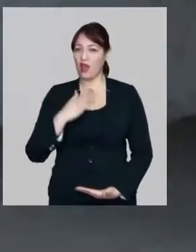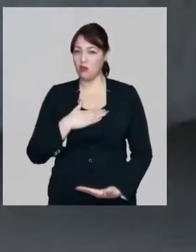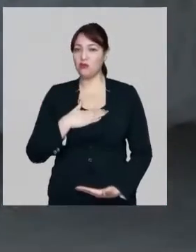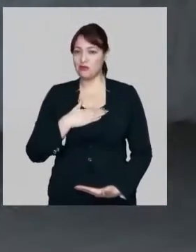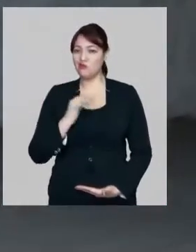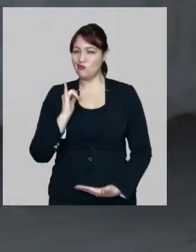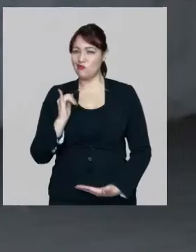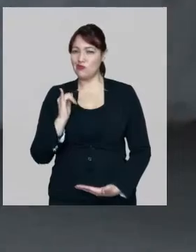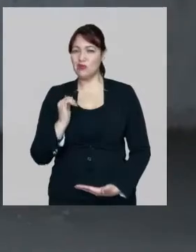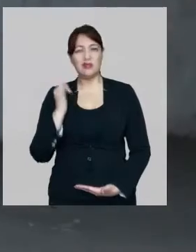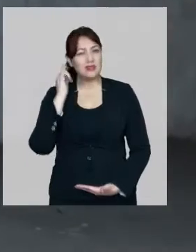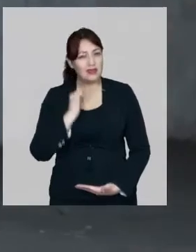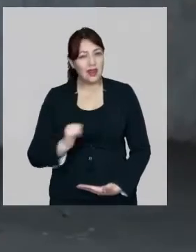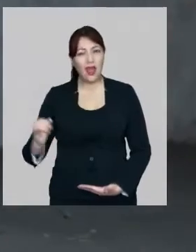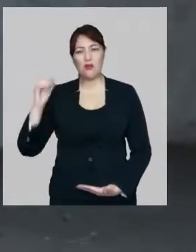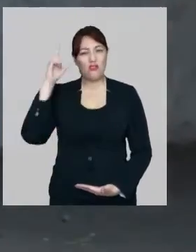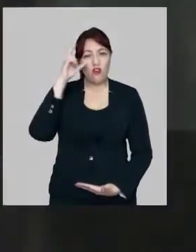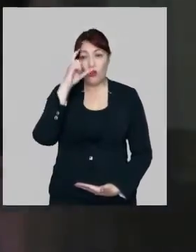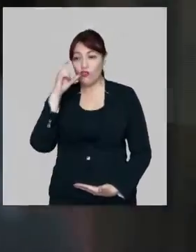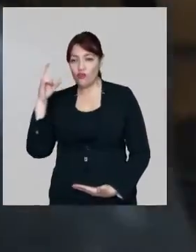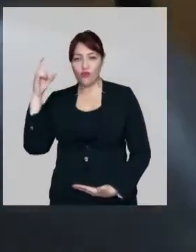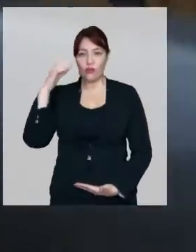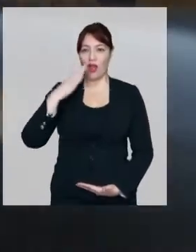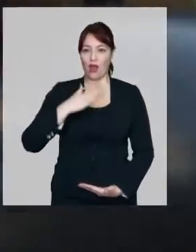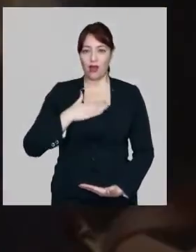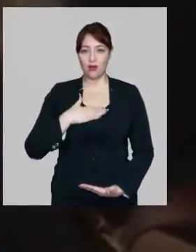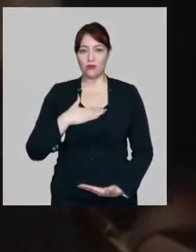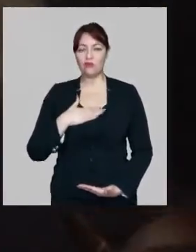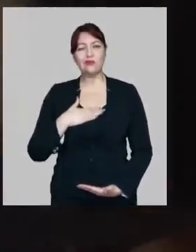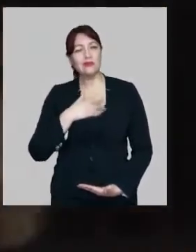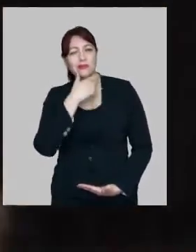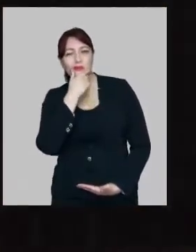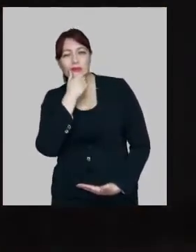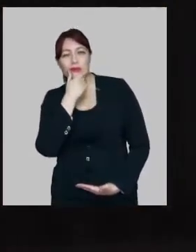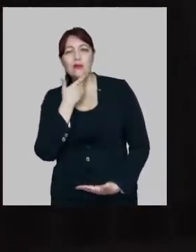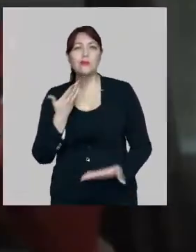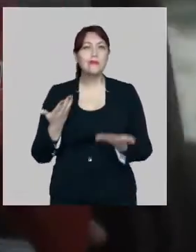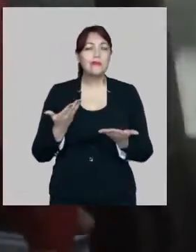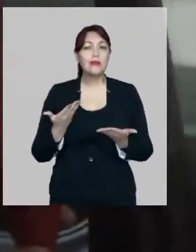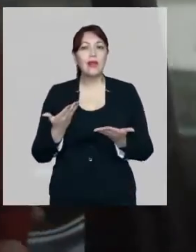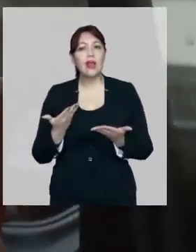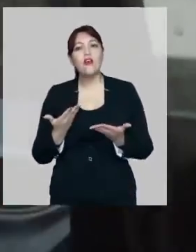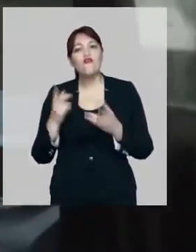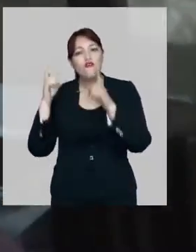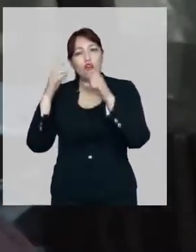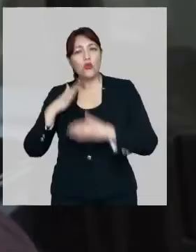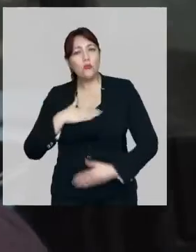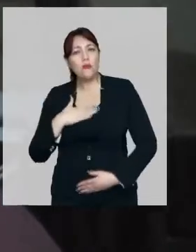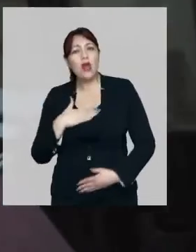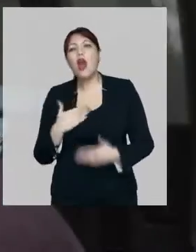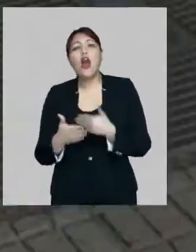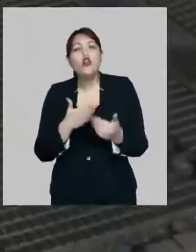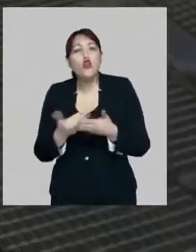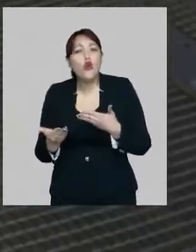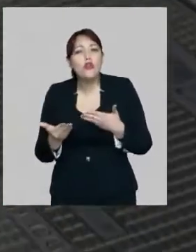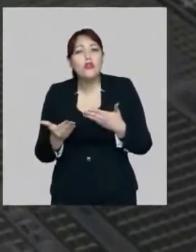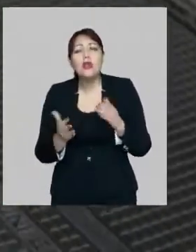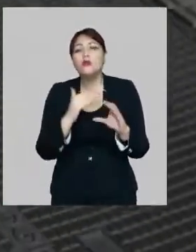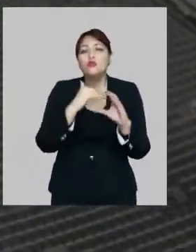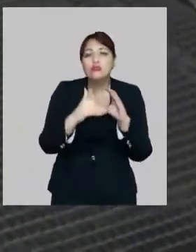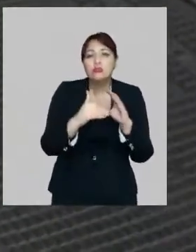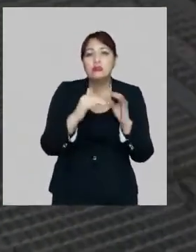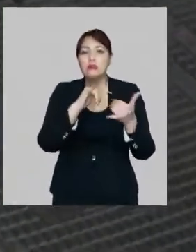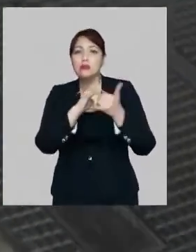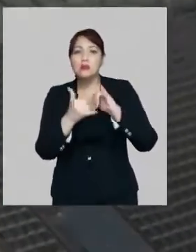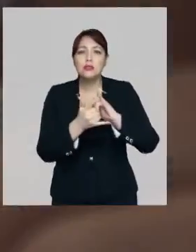A mí sí, y me pasa seguido, donde ande. Me empiezo a cuestionar y preguntar qué van a hacer con esas fotos, a dónde van a parar, a algún grupo de